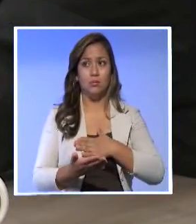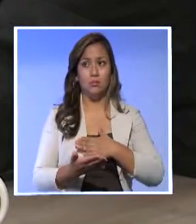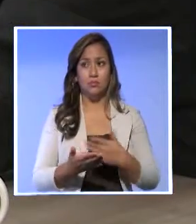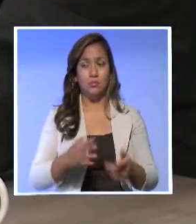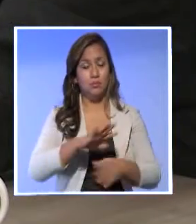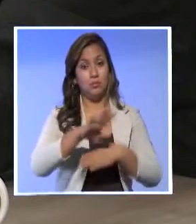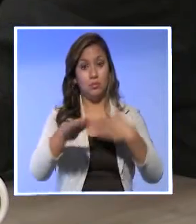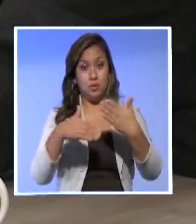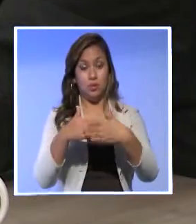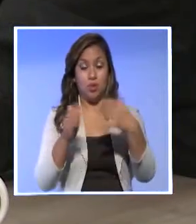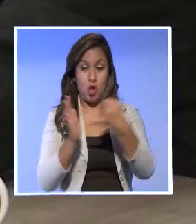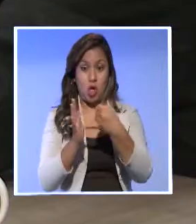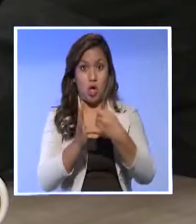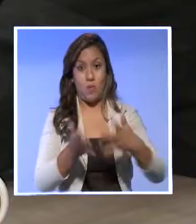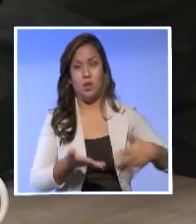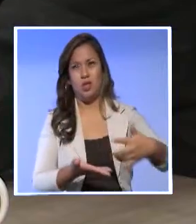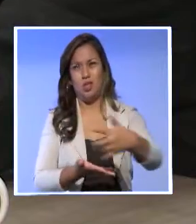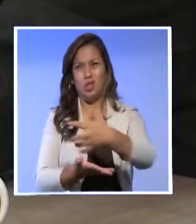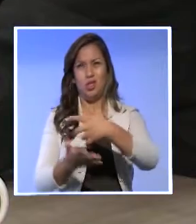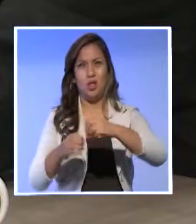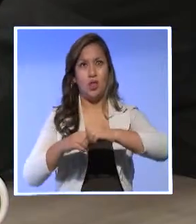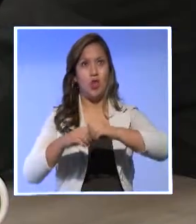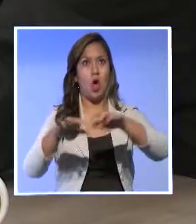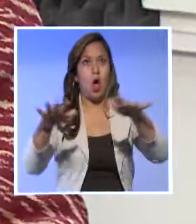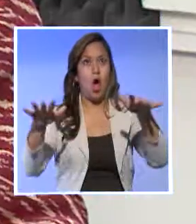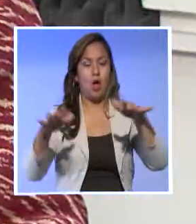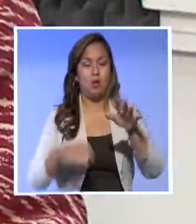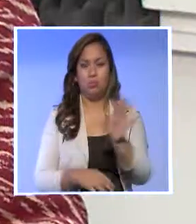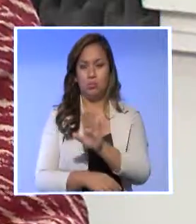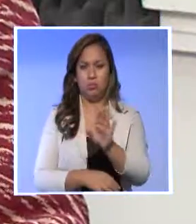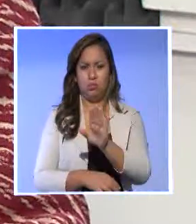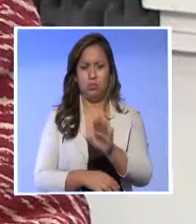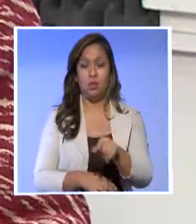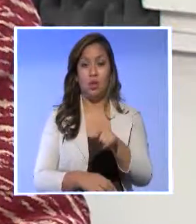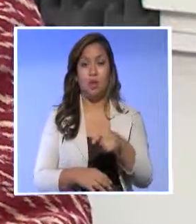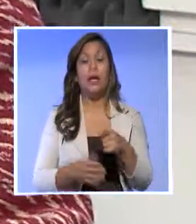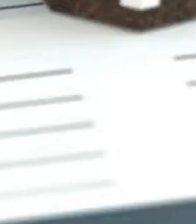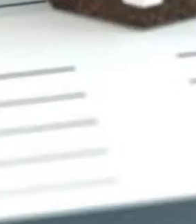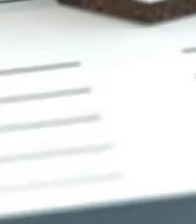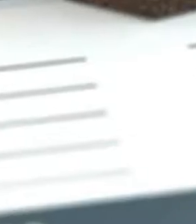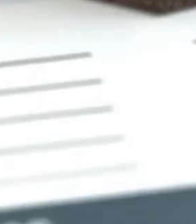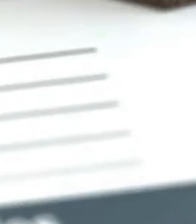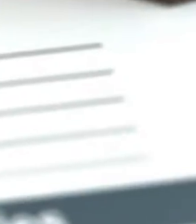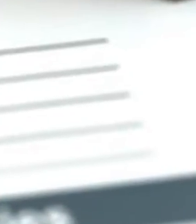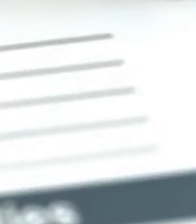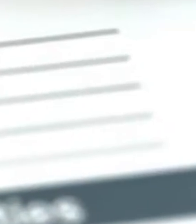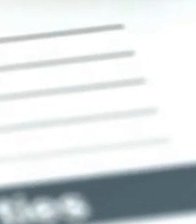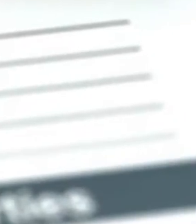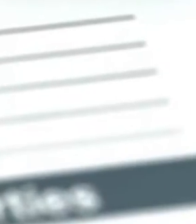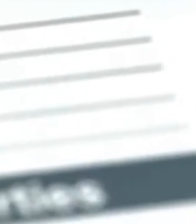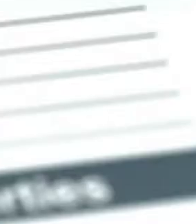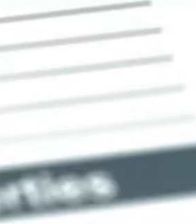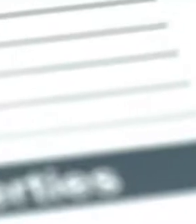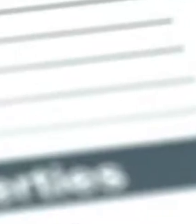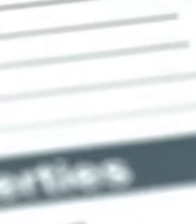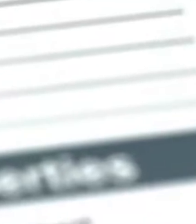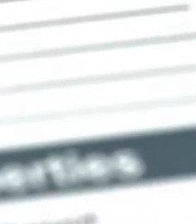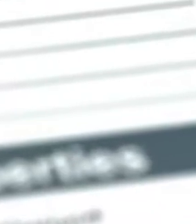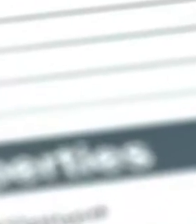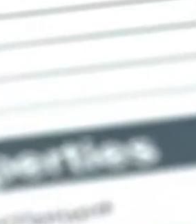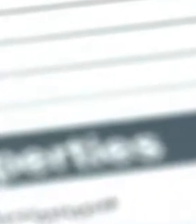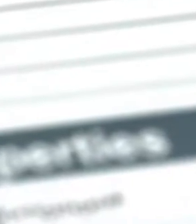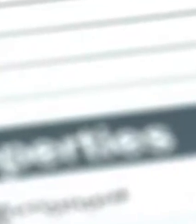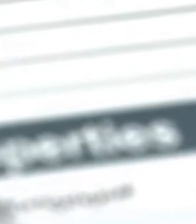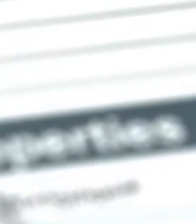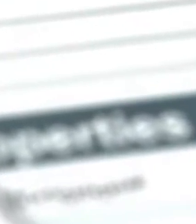que se otorgan pero hay un dato sumamente interesante el servicio de rentas internas informó justamente en el pleno en